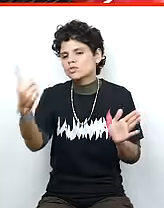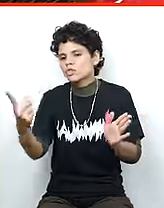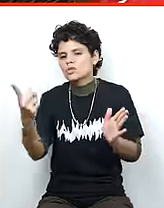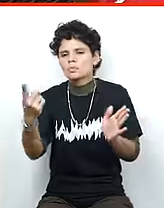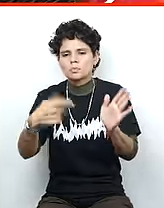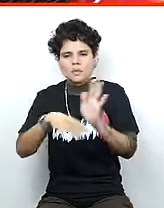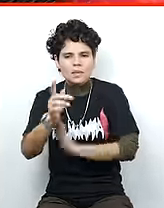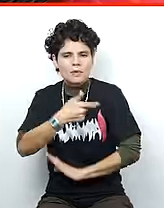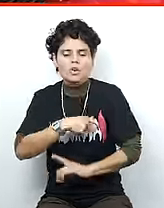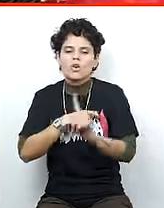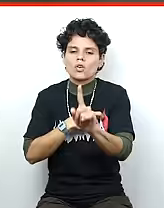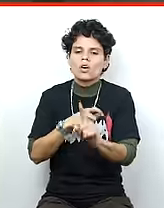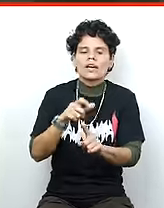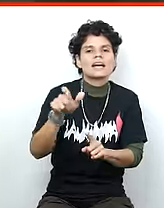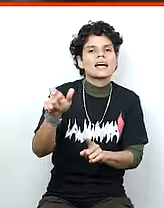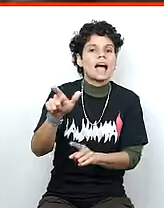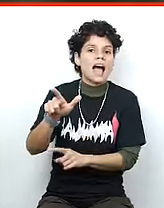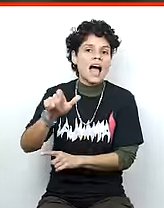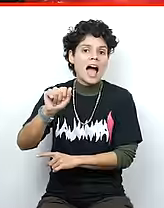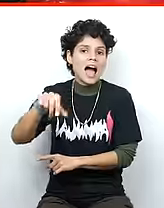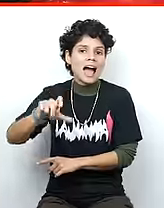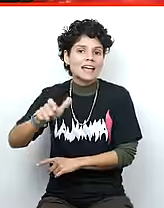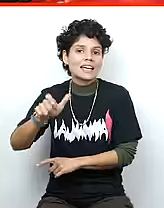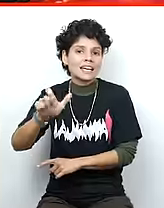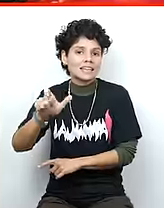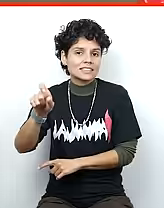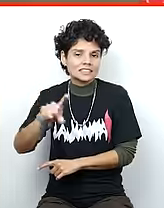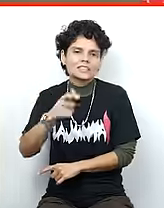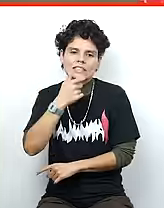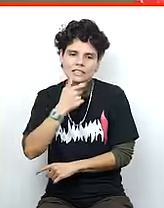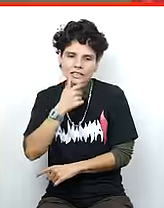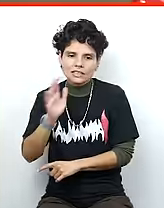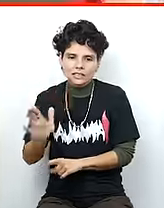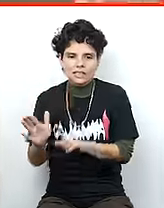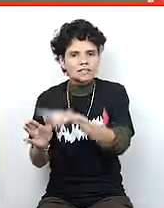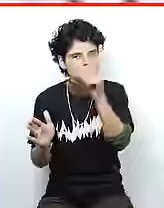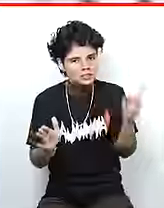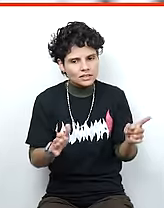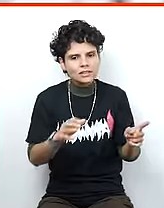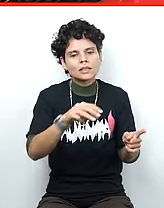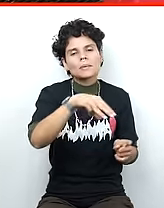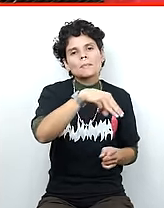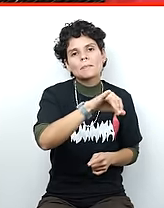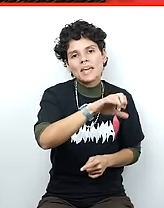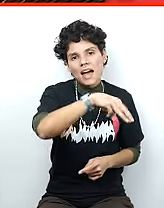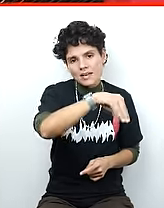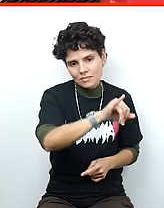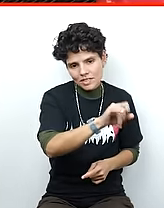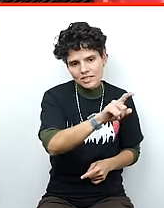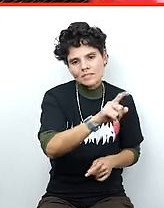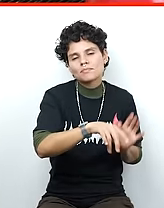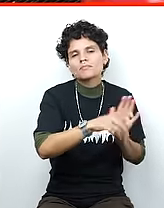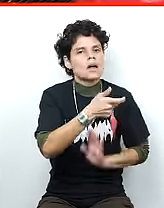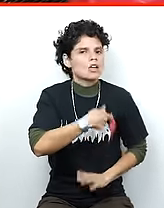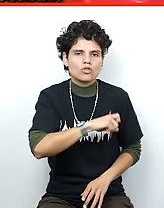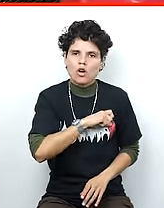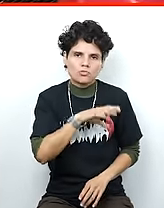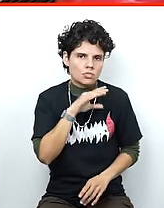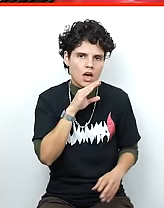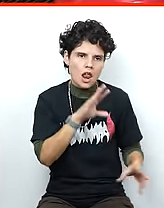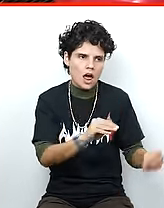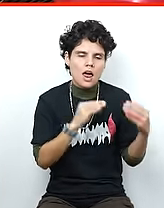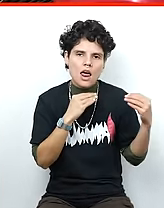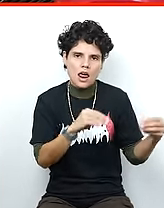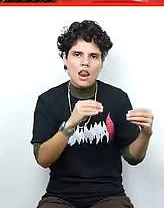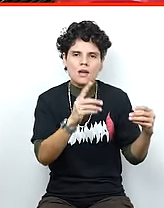No. En Los Ángeles hablan inglés. En Miami, pues. Costumbre más gringa, carretera. Sí. Miami, buen puta, hablan más español,